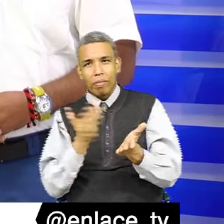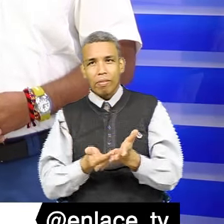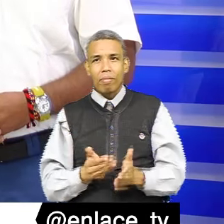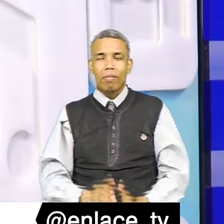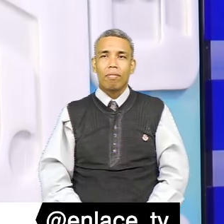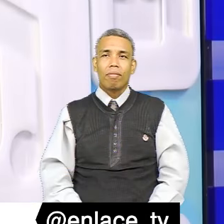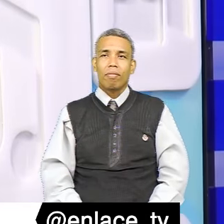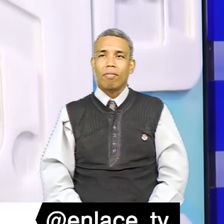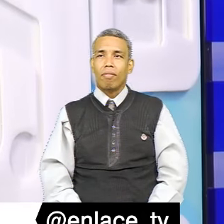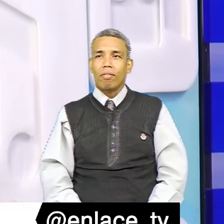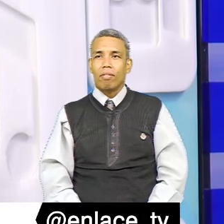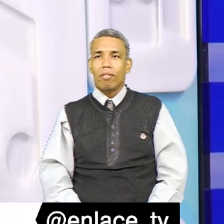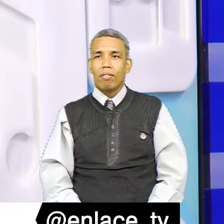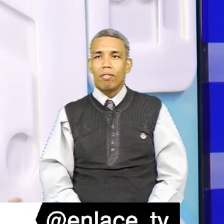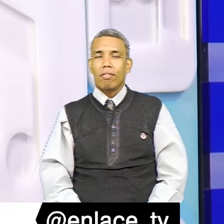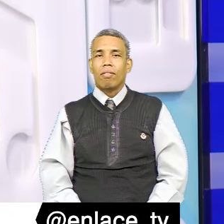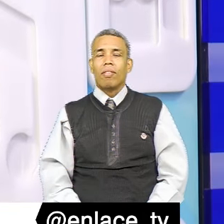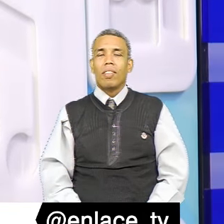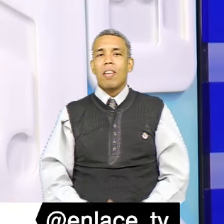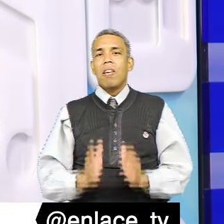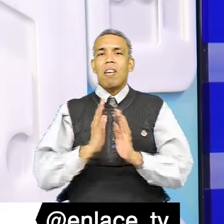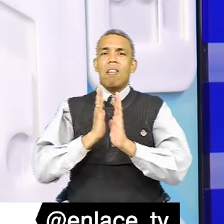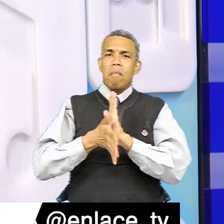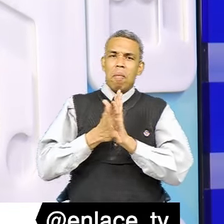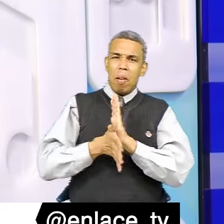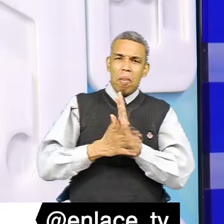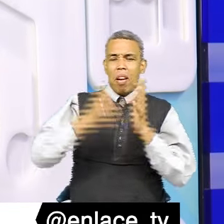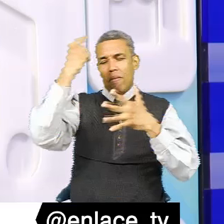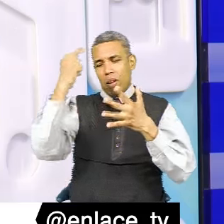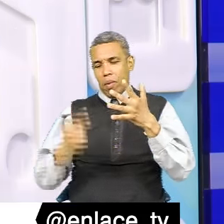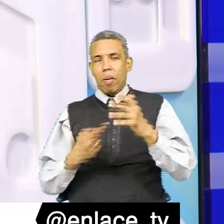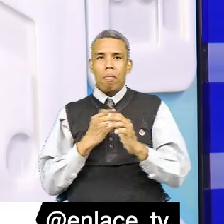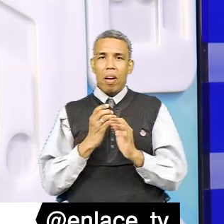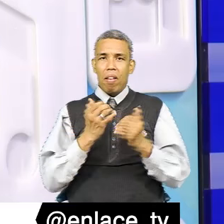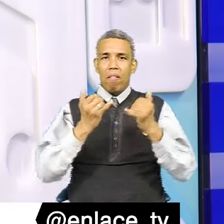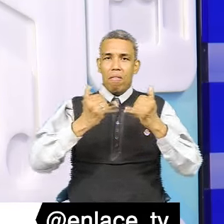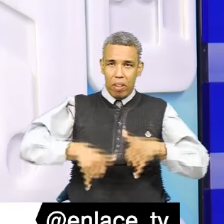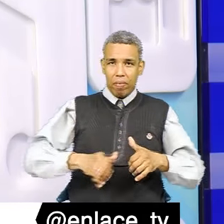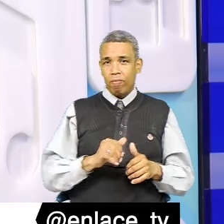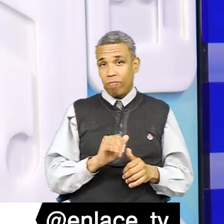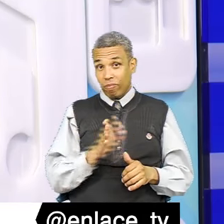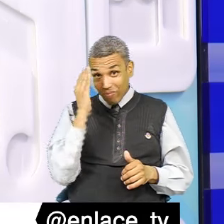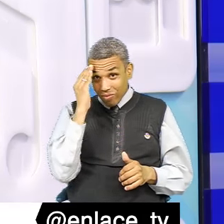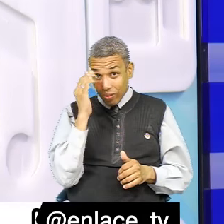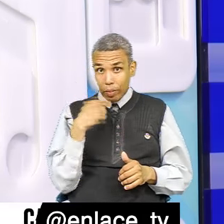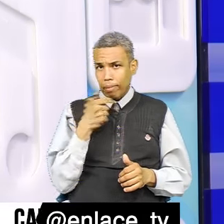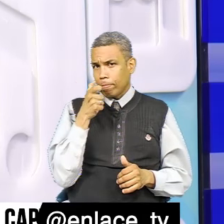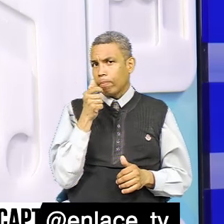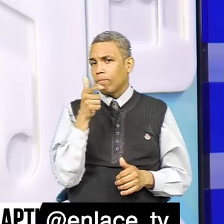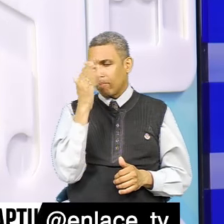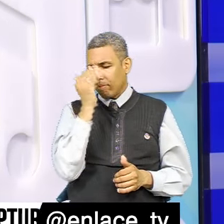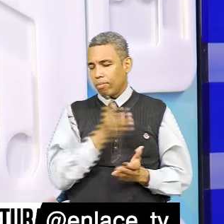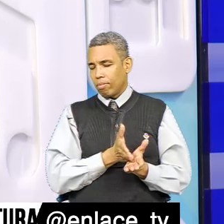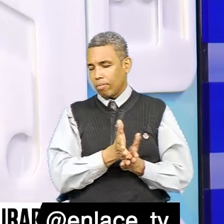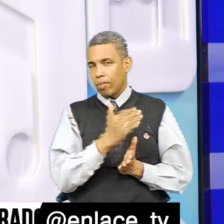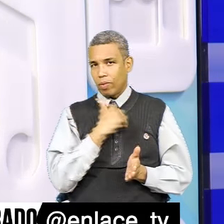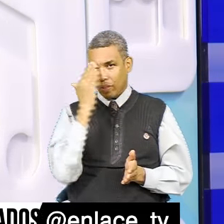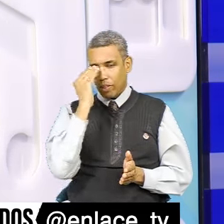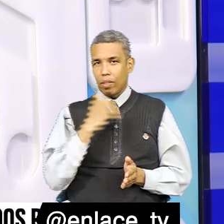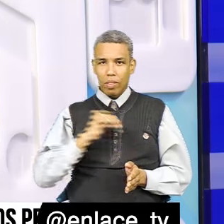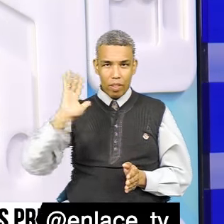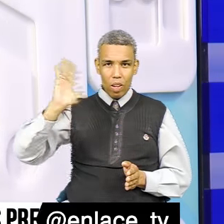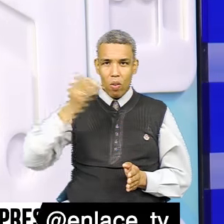nuestra sección En la Mira. Y hasta aquí la buena información de cultura y entretenimiento. Que pasen una feliz tarde, pero recuerden, barranqueños, que ustedes quedan en la mira. Yo me despido